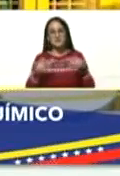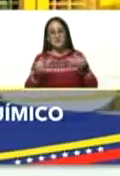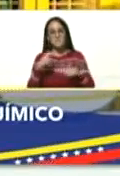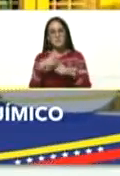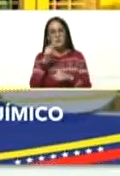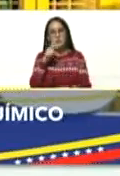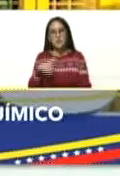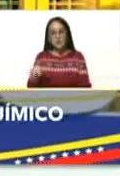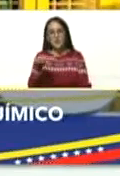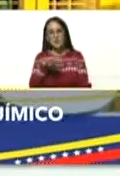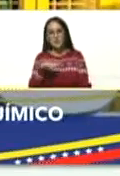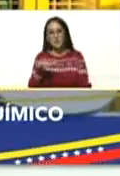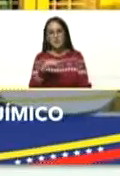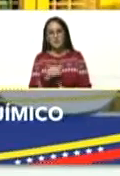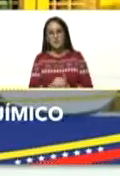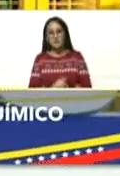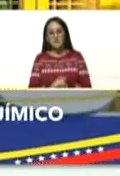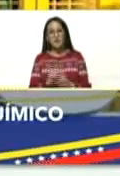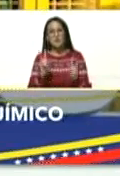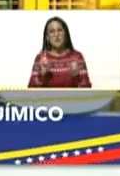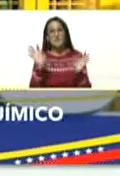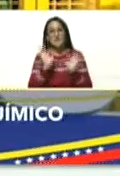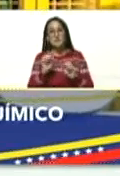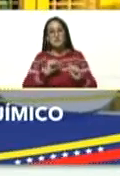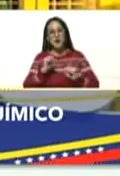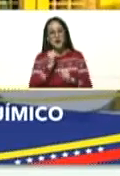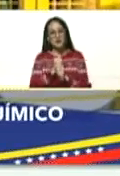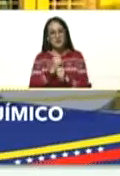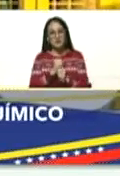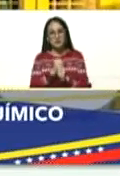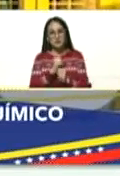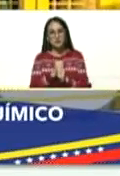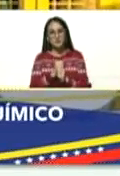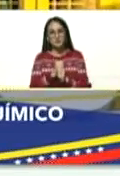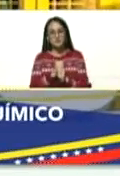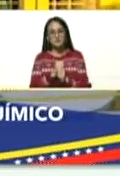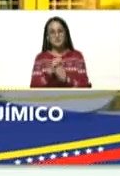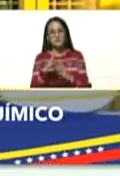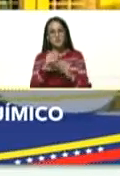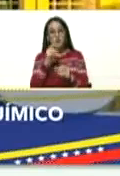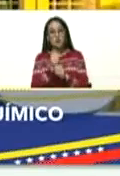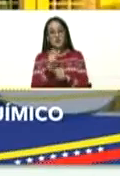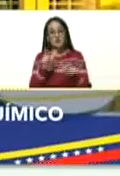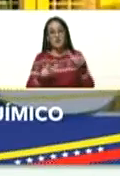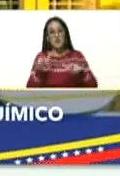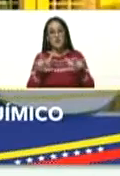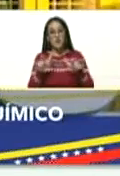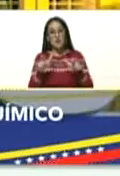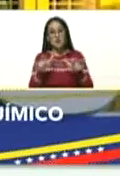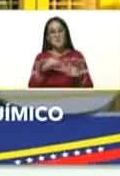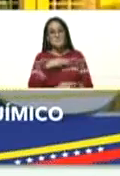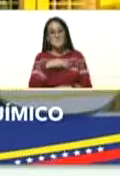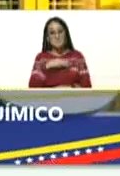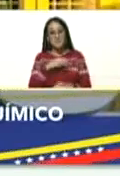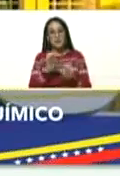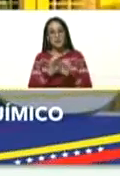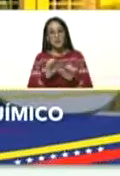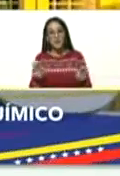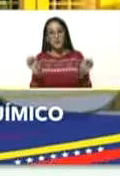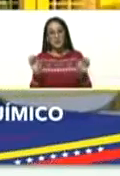pueblo. El nuevo modelo de gestión donde la clase obrera moralizada,